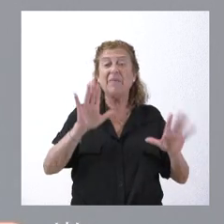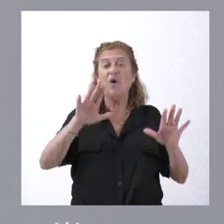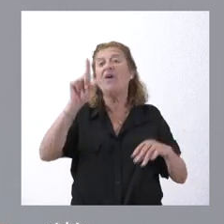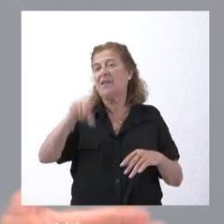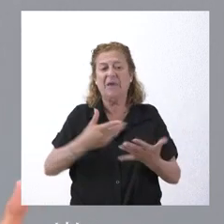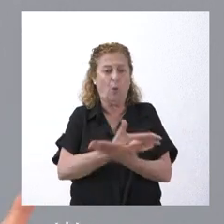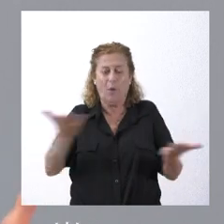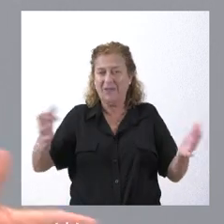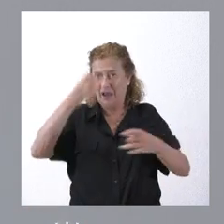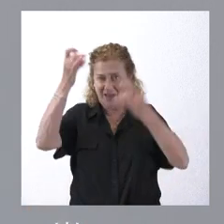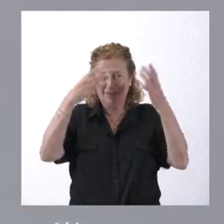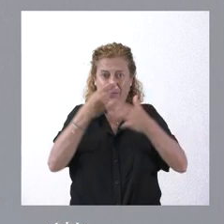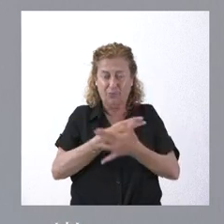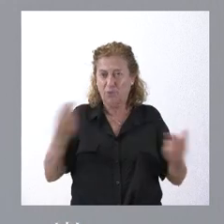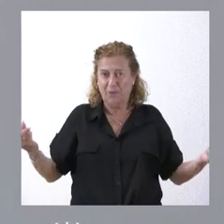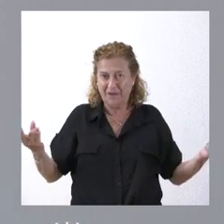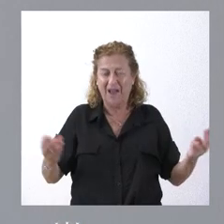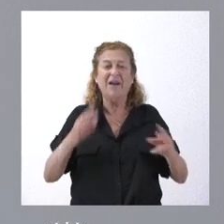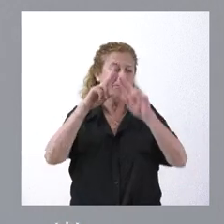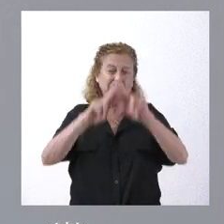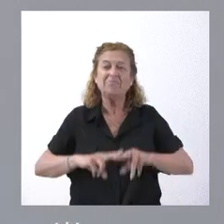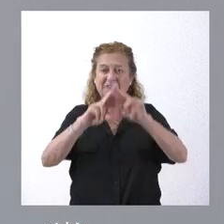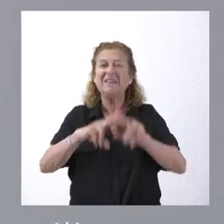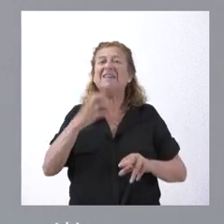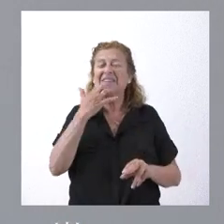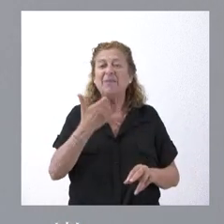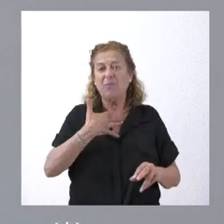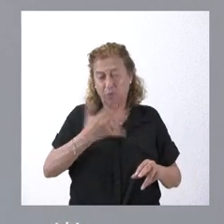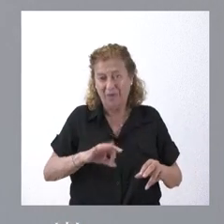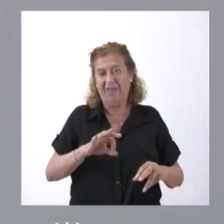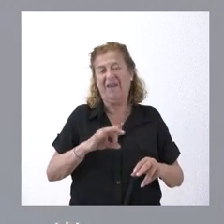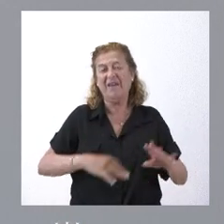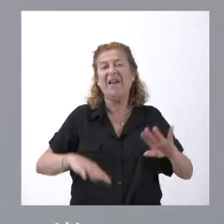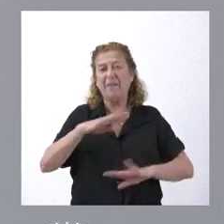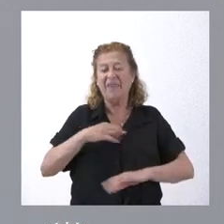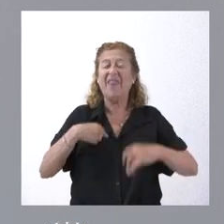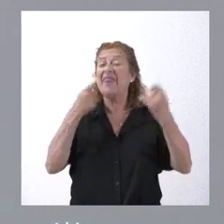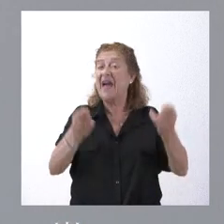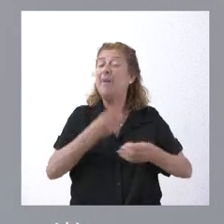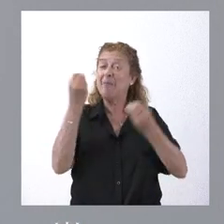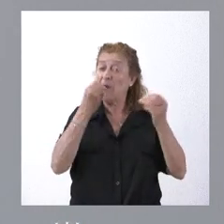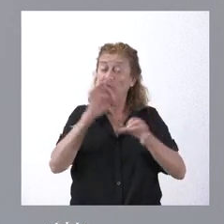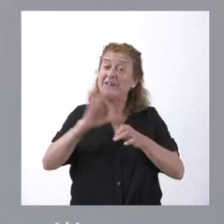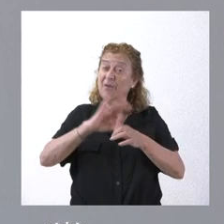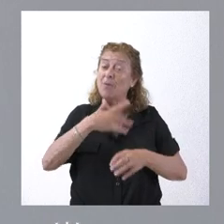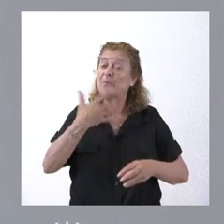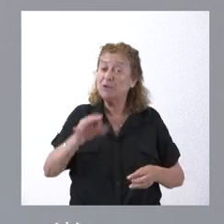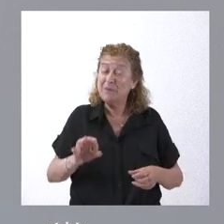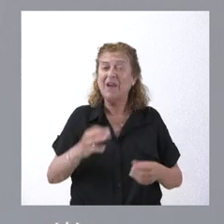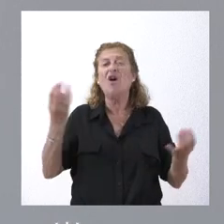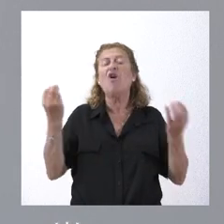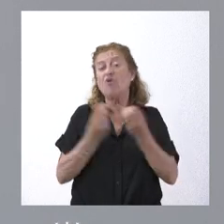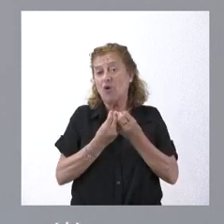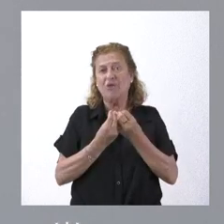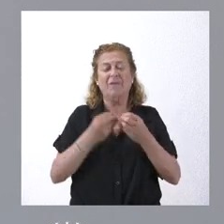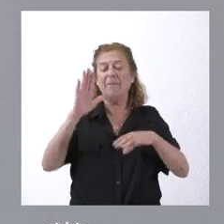cualquier actividad pública, el examinar si somos capaces de prestar el mejor servicio posible con el